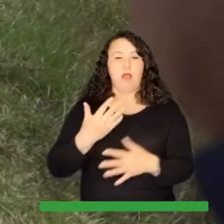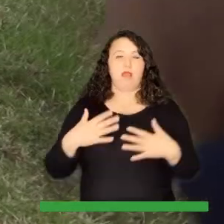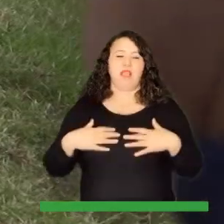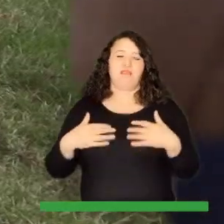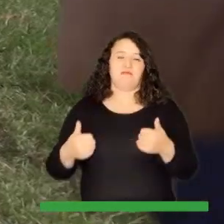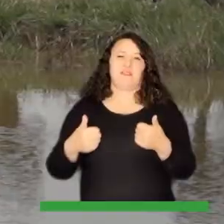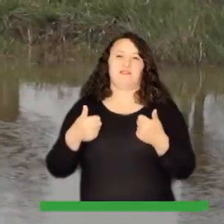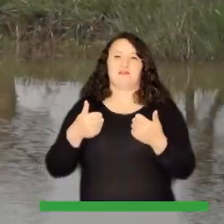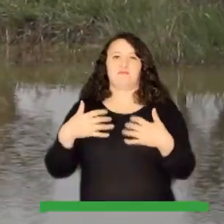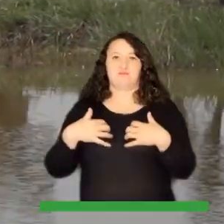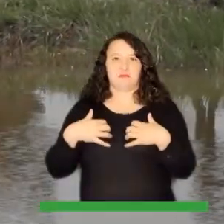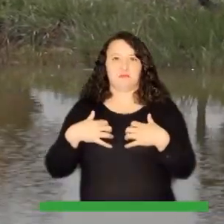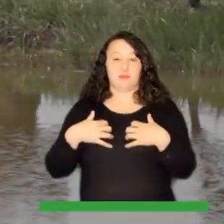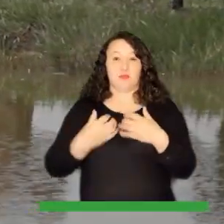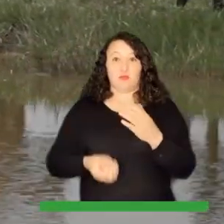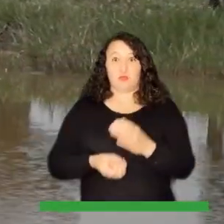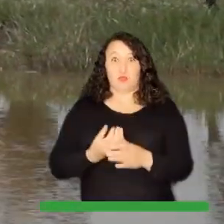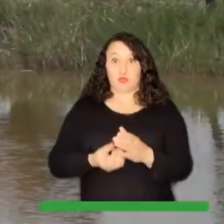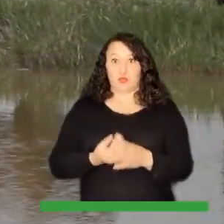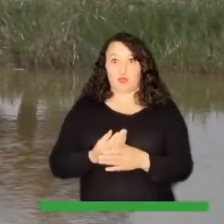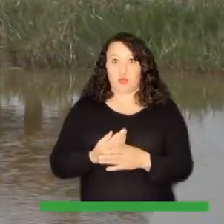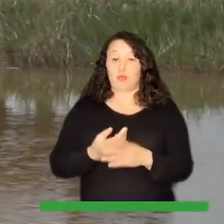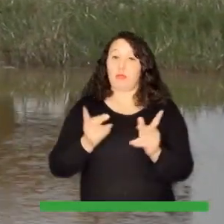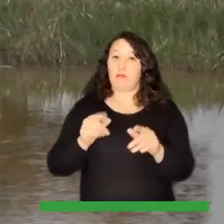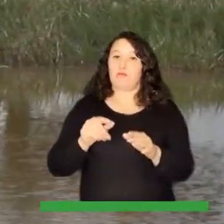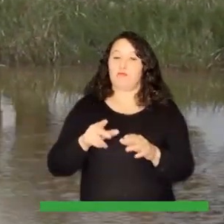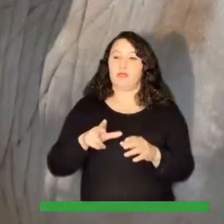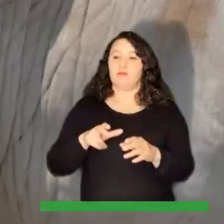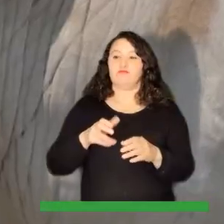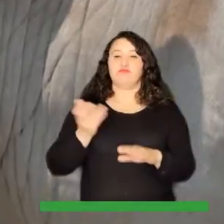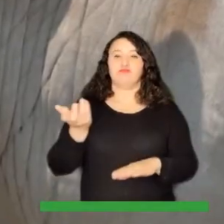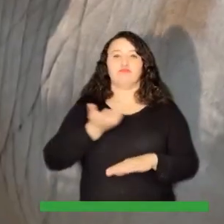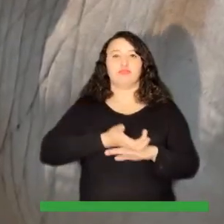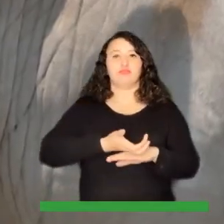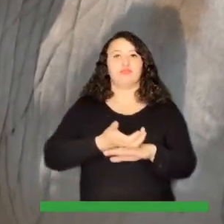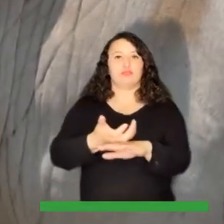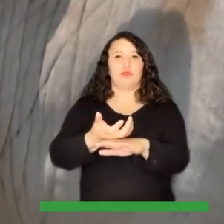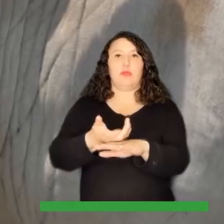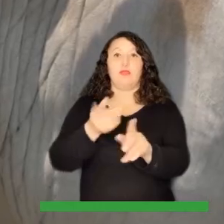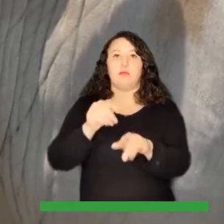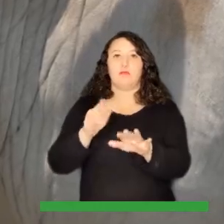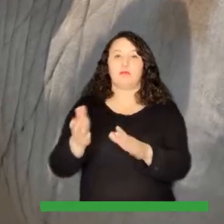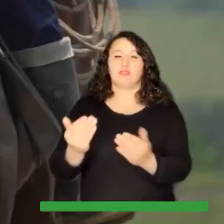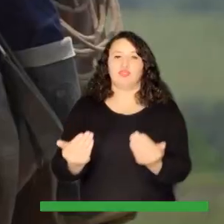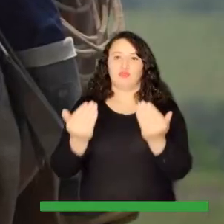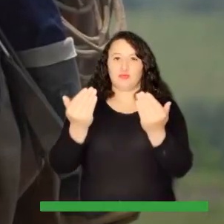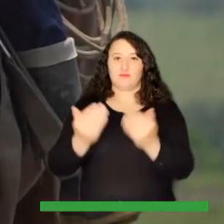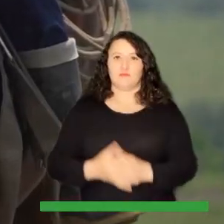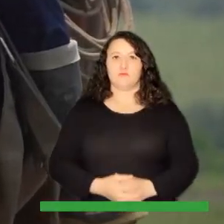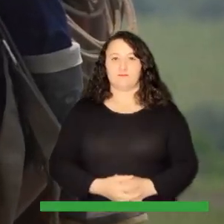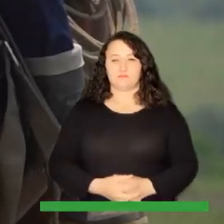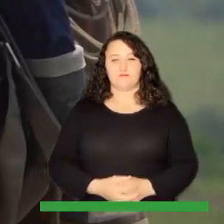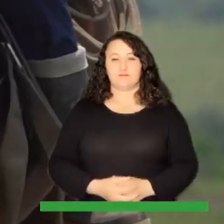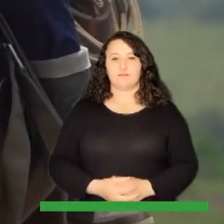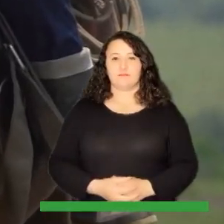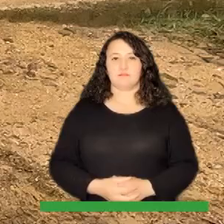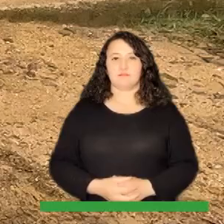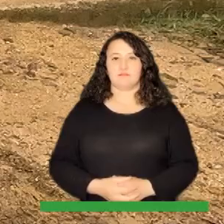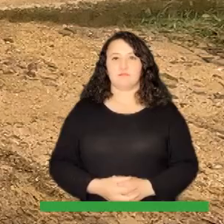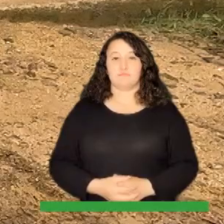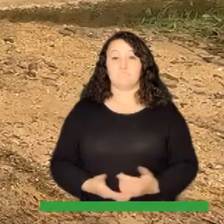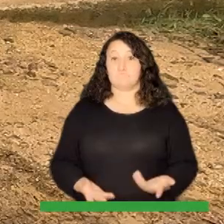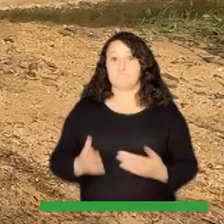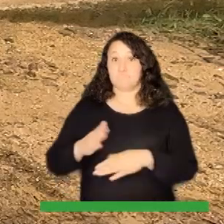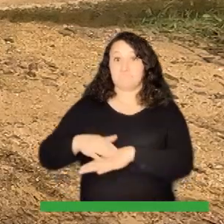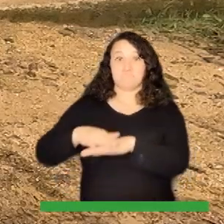bienestar animal, tanto en su producción como en el transporte y antes de su beneficio. La